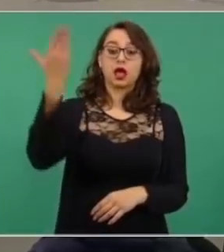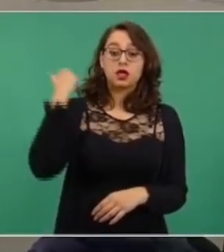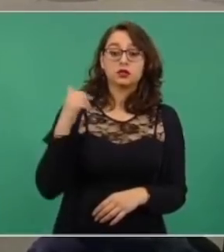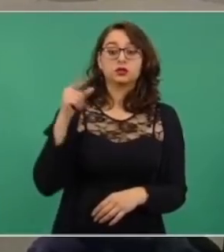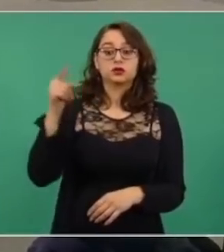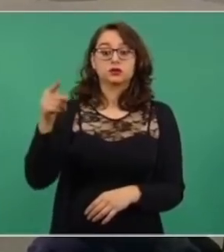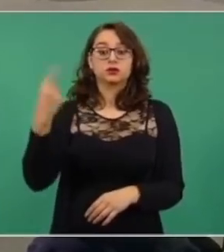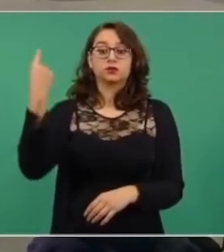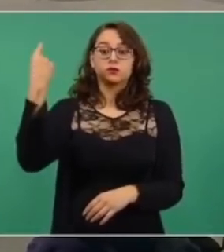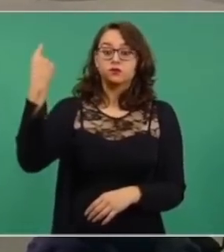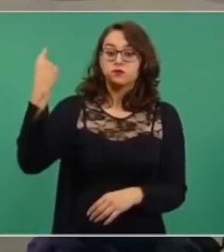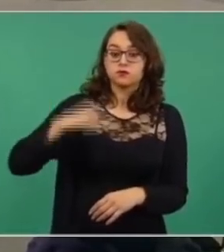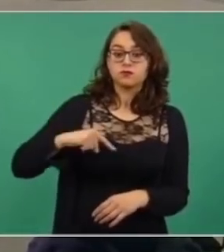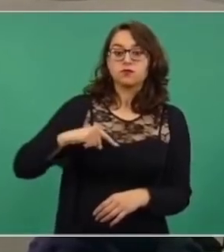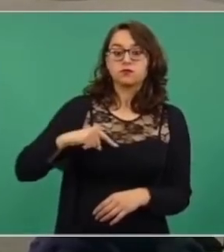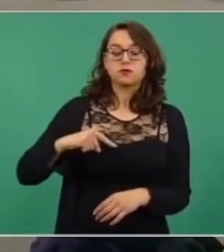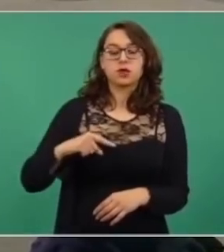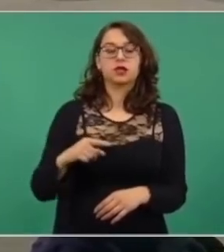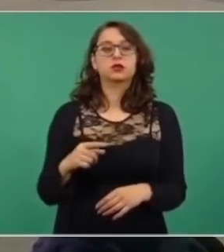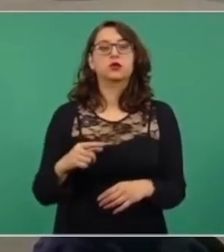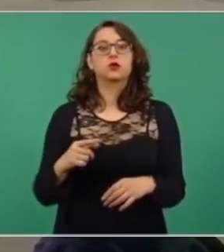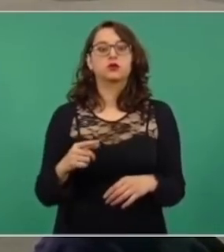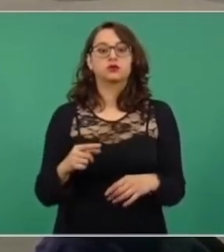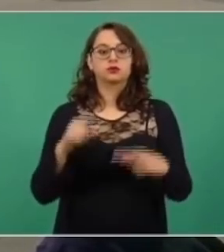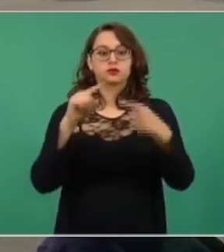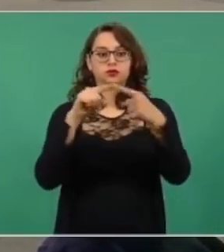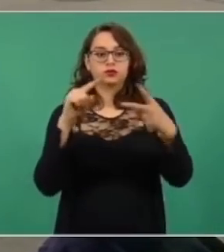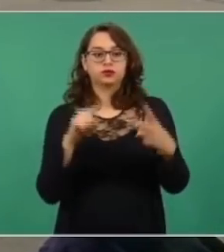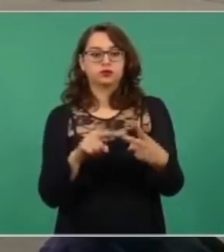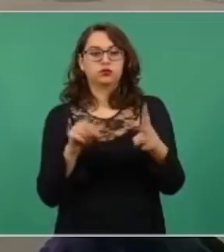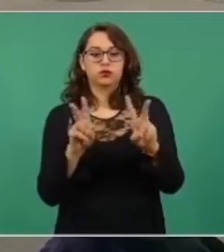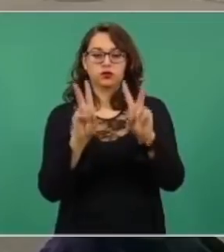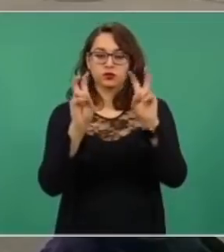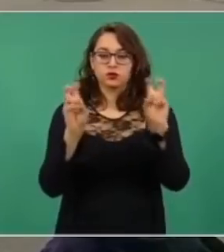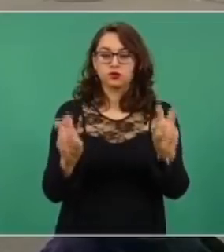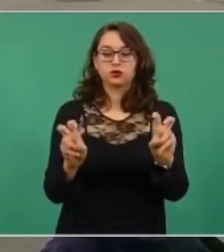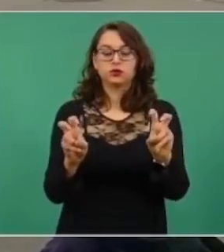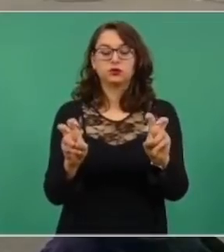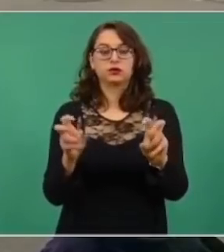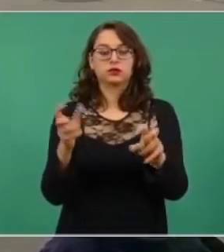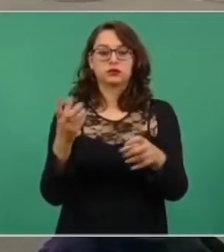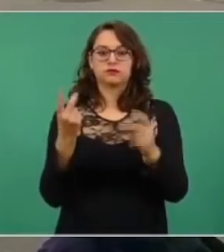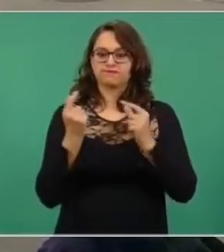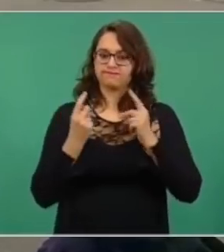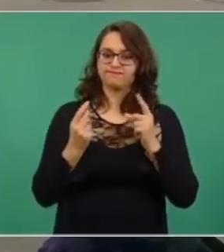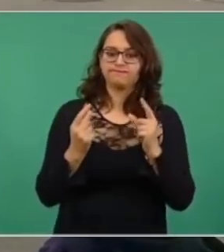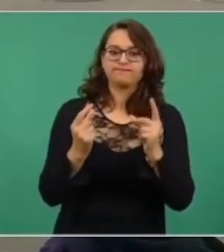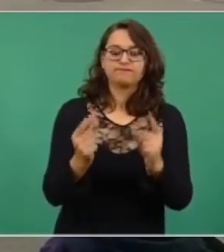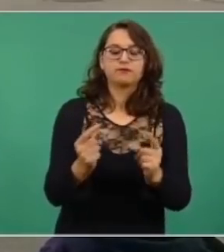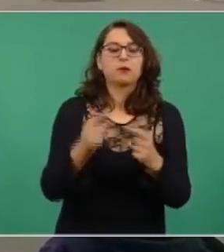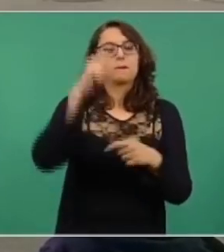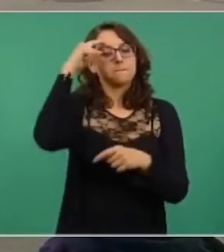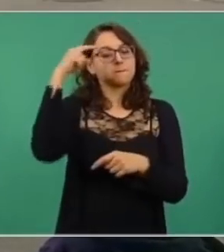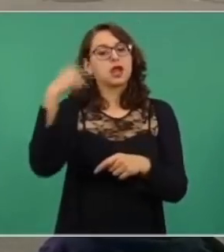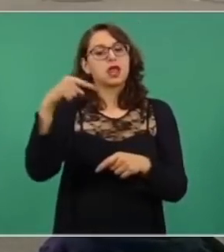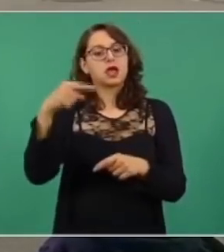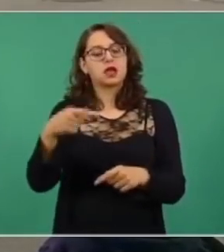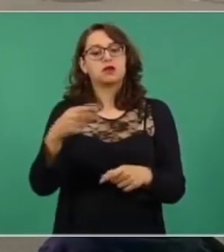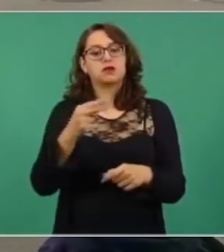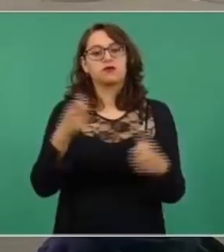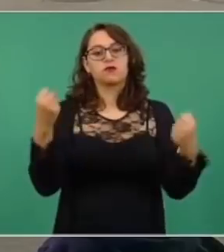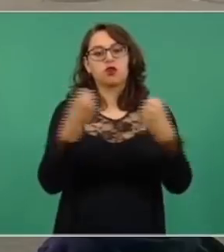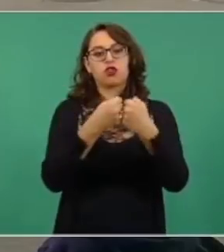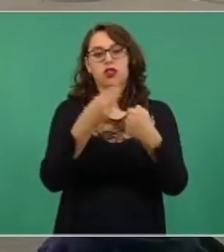dos situaciones que ayudan a la apertura, a la reapertura de la frontera